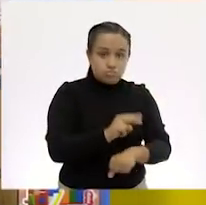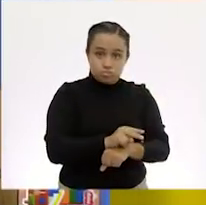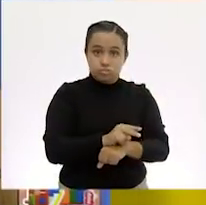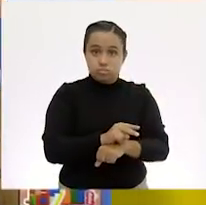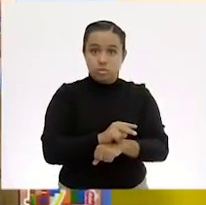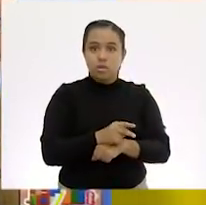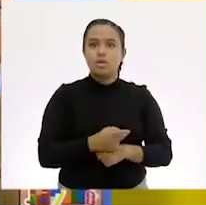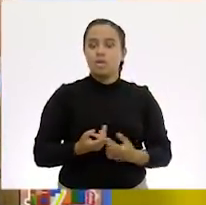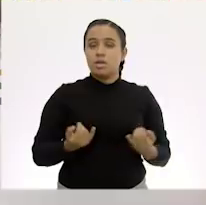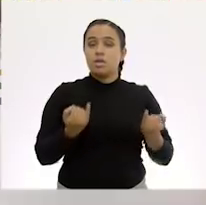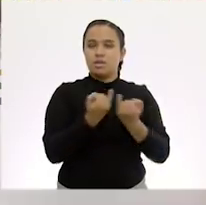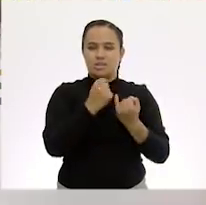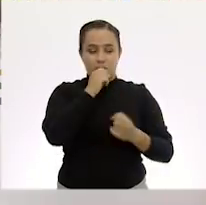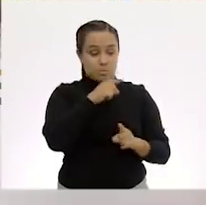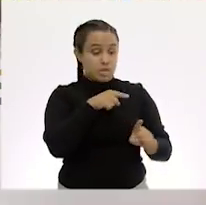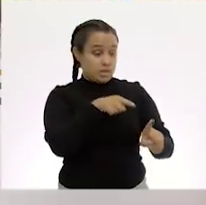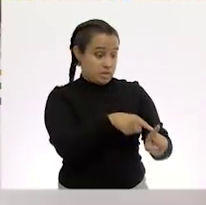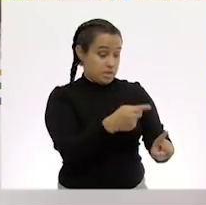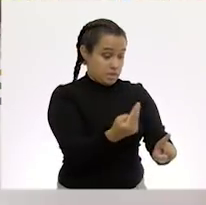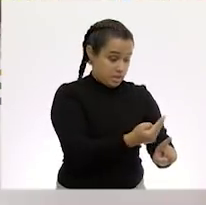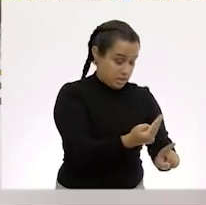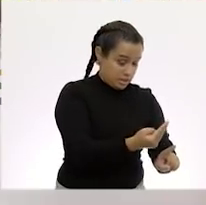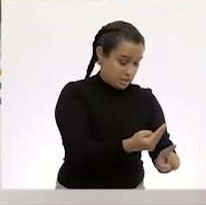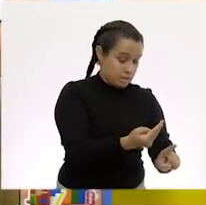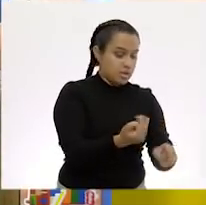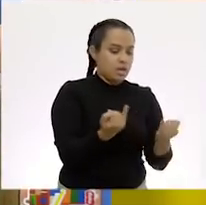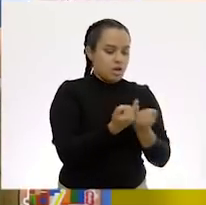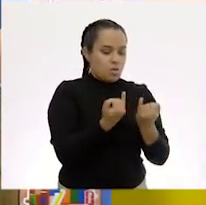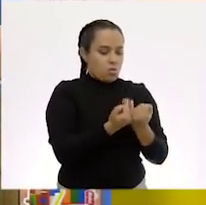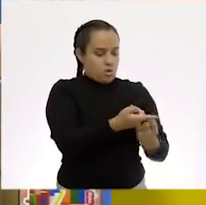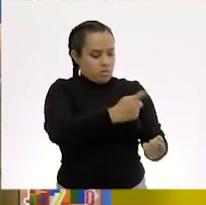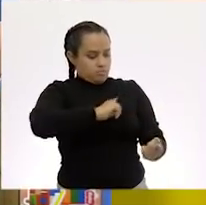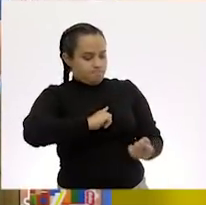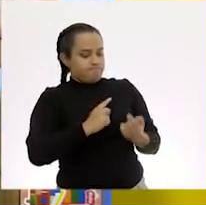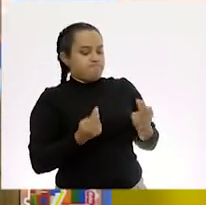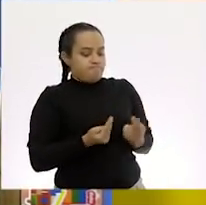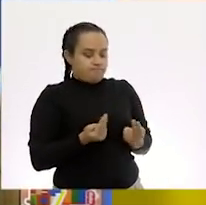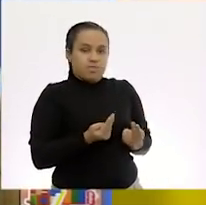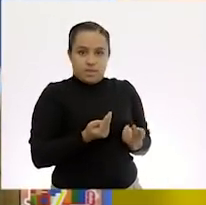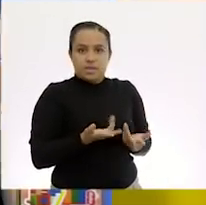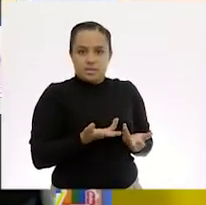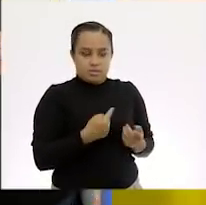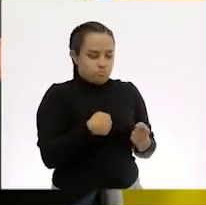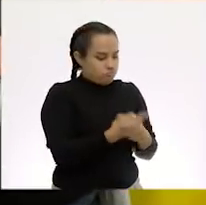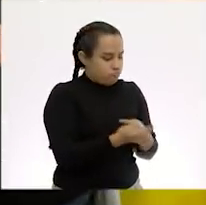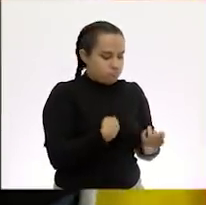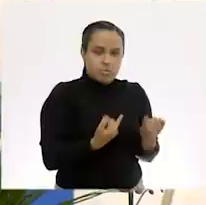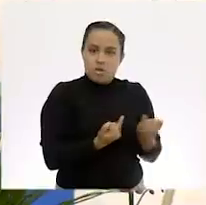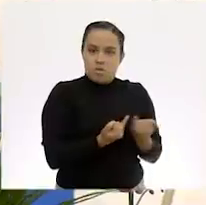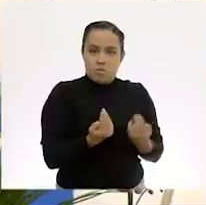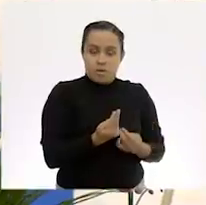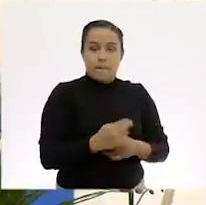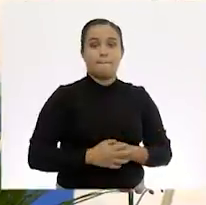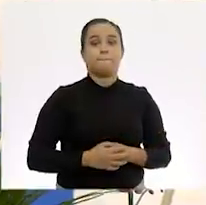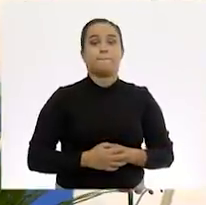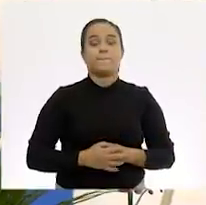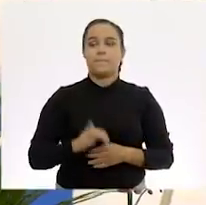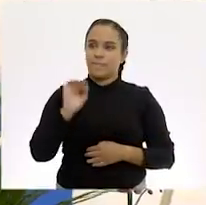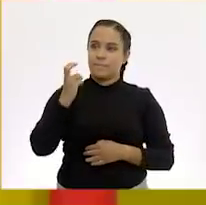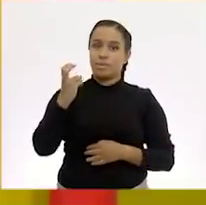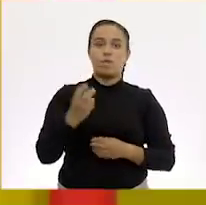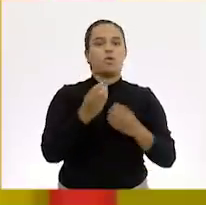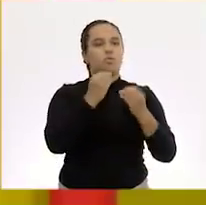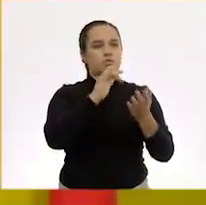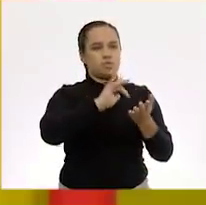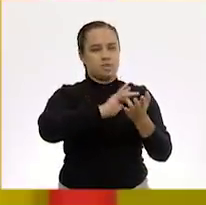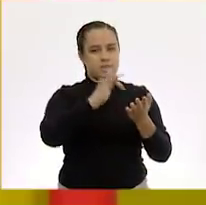cuenta de que tanto ellas nos necesitan a nosotros como nosotros a ellas. Exactamente, Ruth. Muy bien, pues muchísimas gracias. A mí me